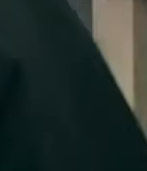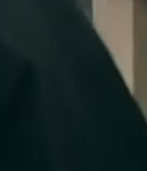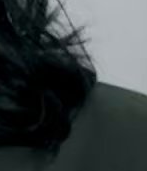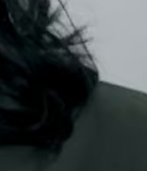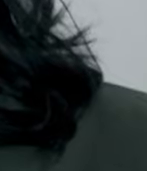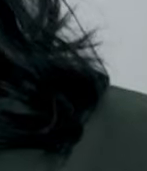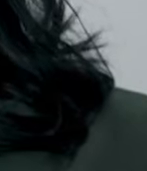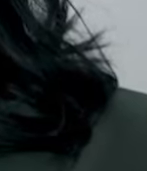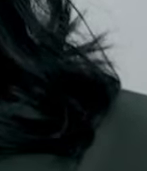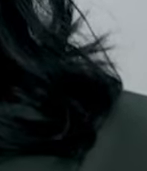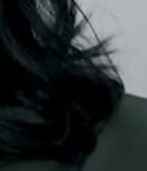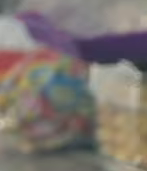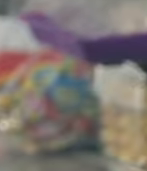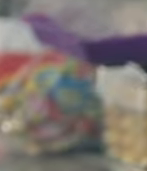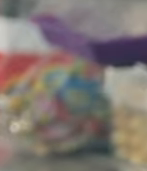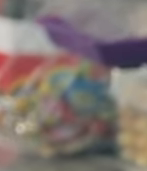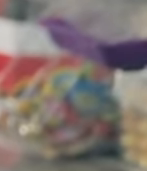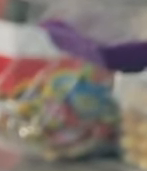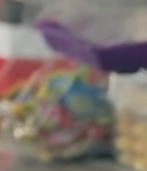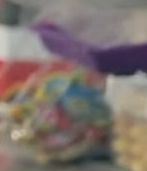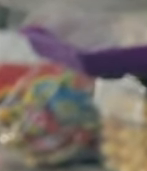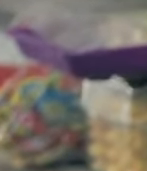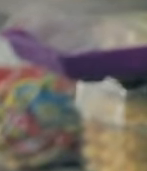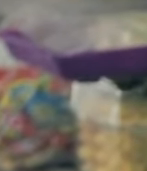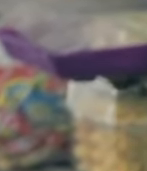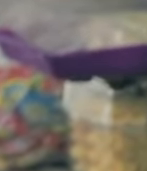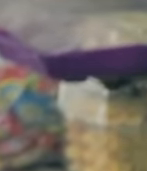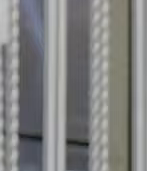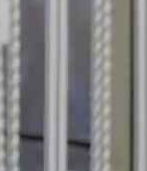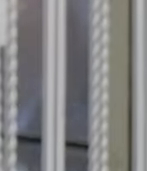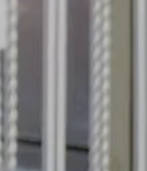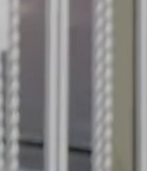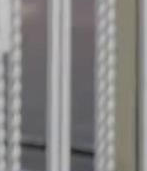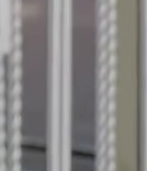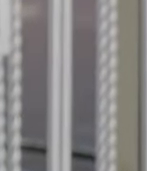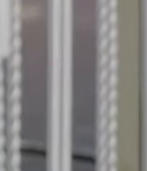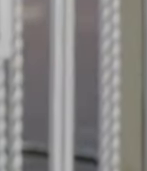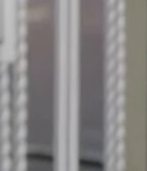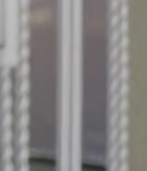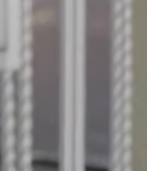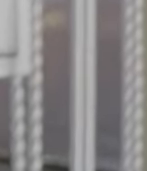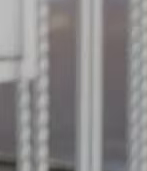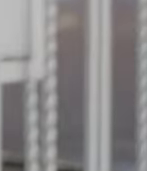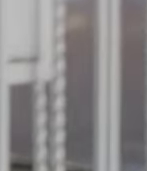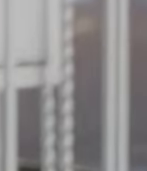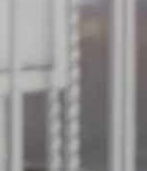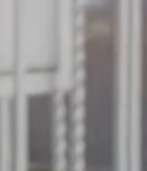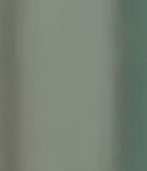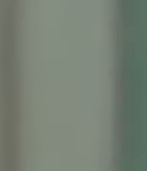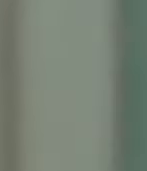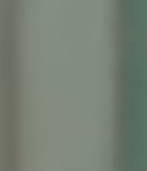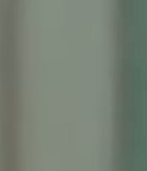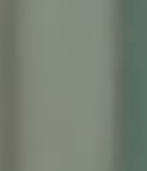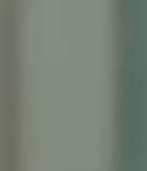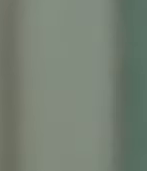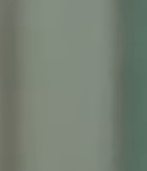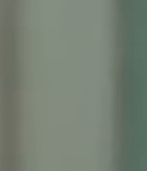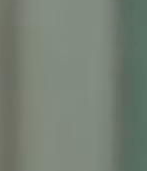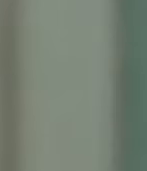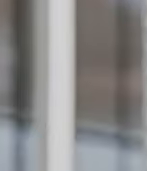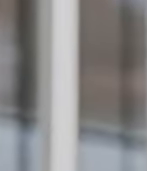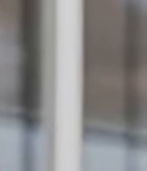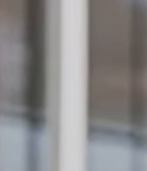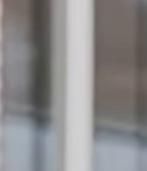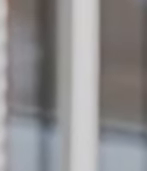Nosotros somos los del nuevo cartel y le van a tener que caer con una feria a la semana. ¿Juan? Vinieron a amenazarme otra vez. Los van a encontrar con las